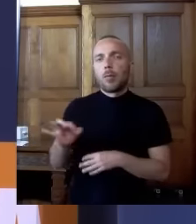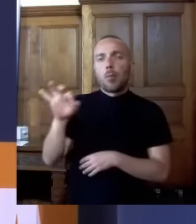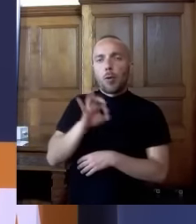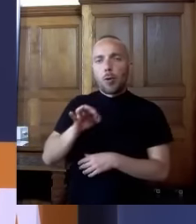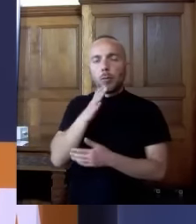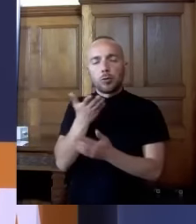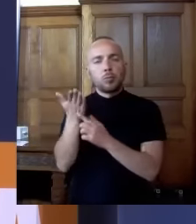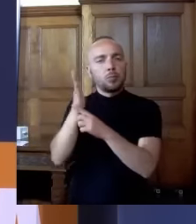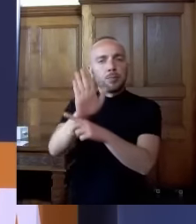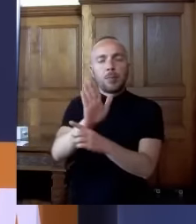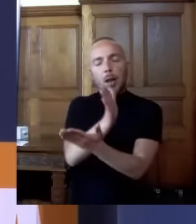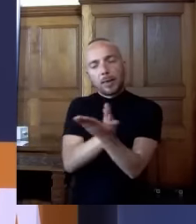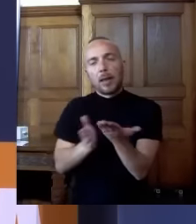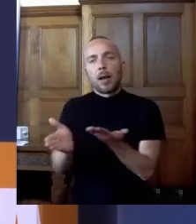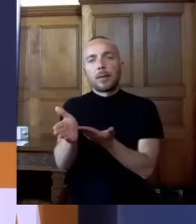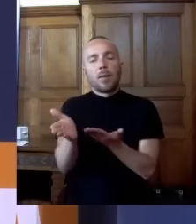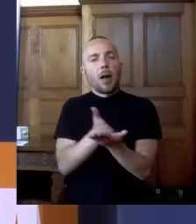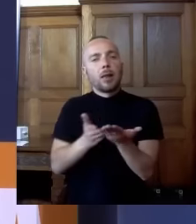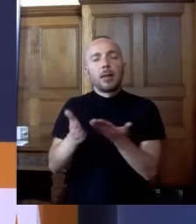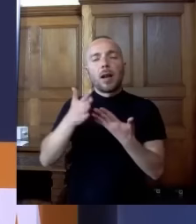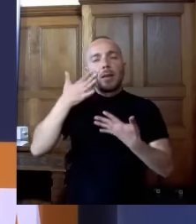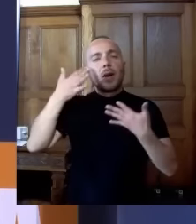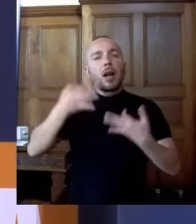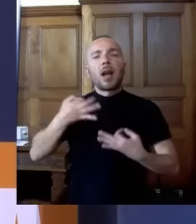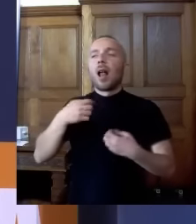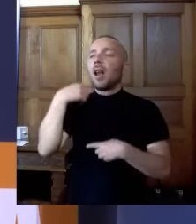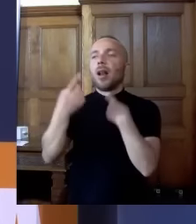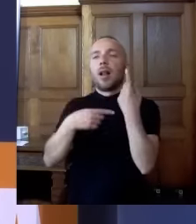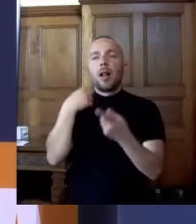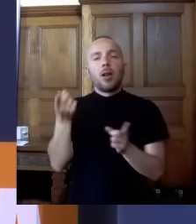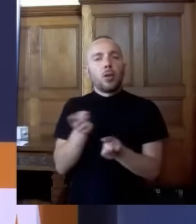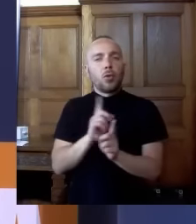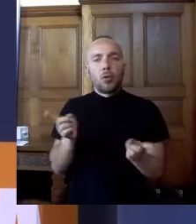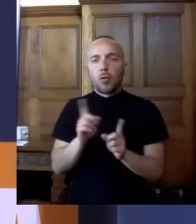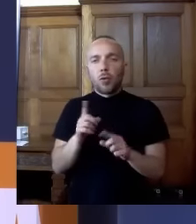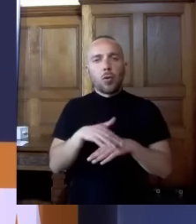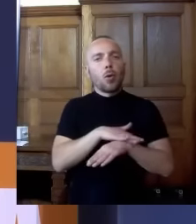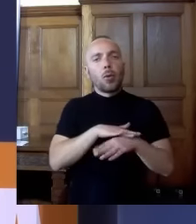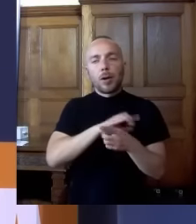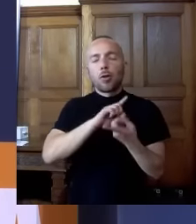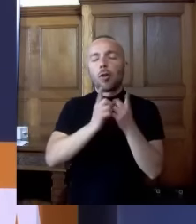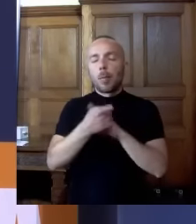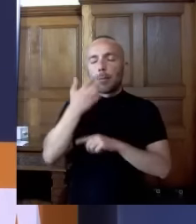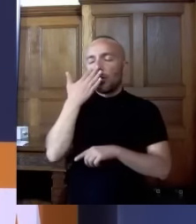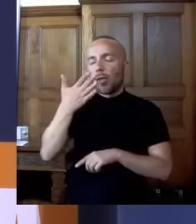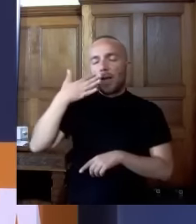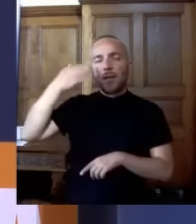pero una alternativa real no de Boquilla un cambio de gobierno de